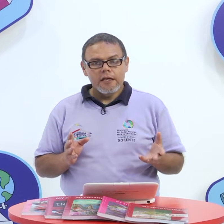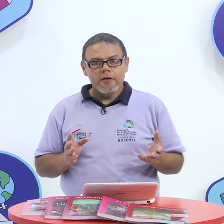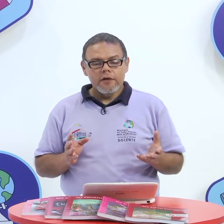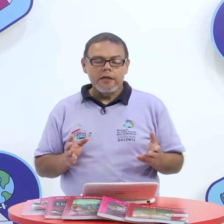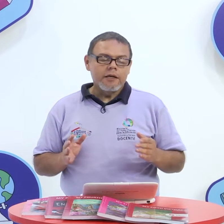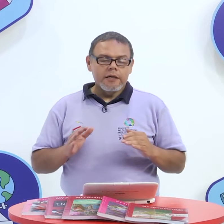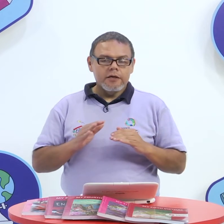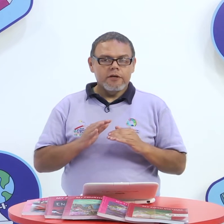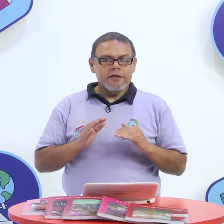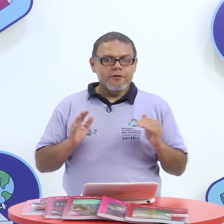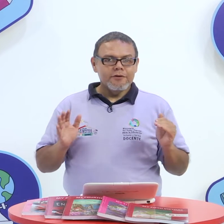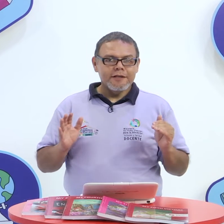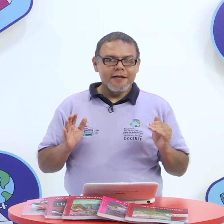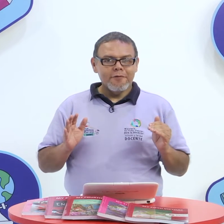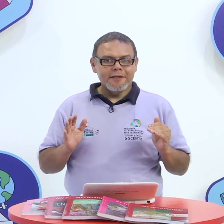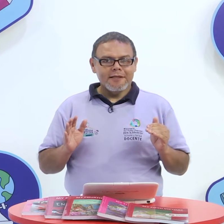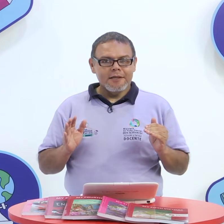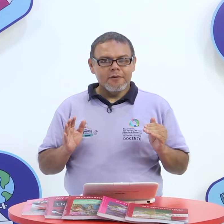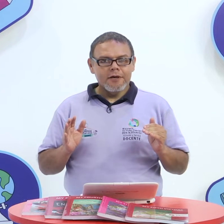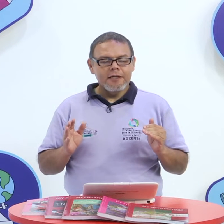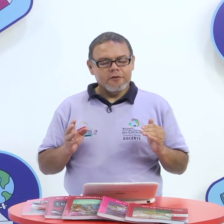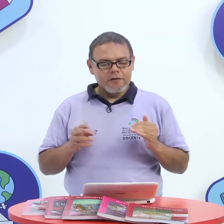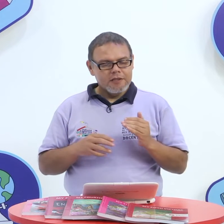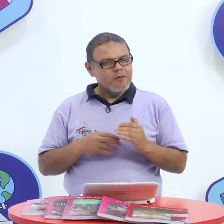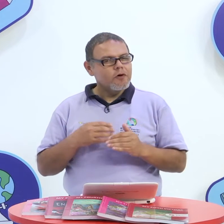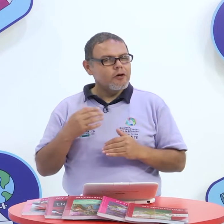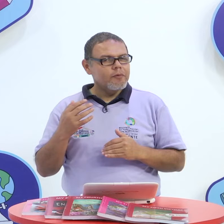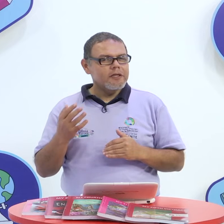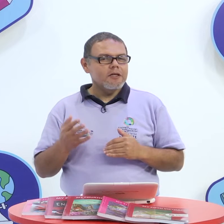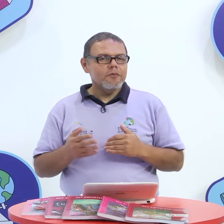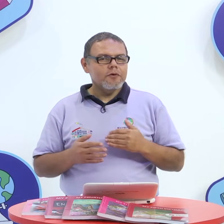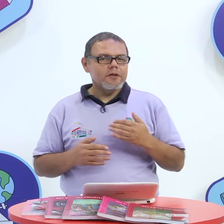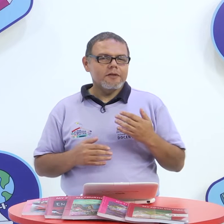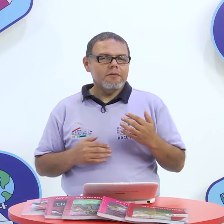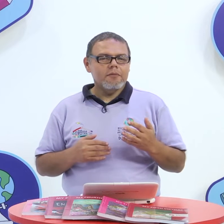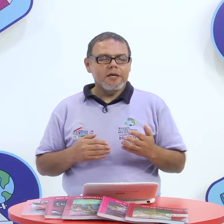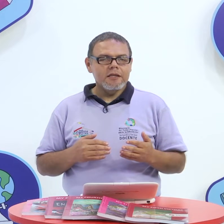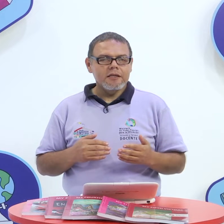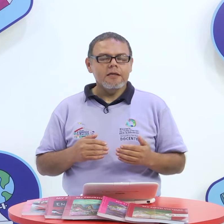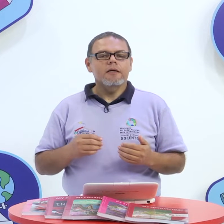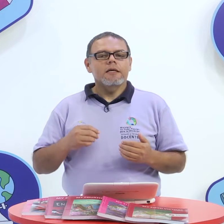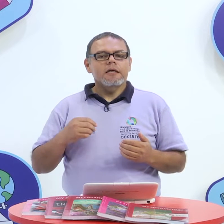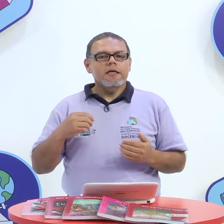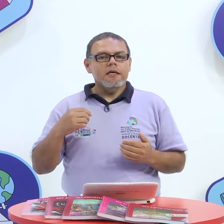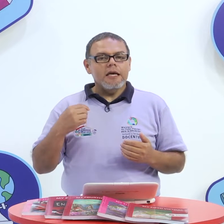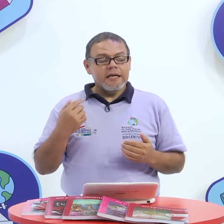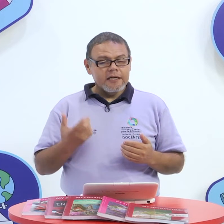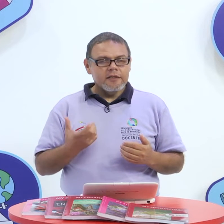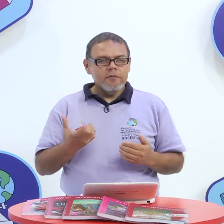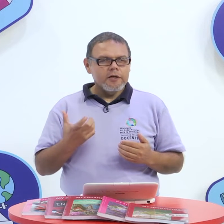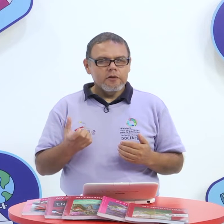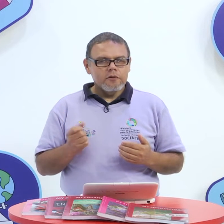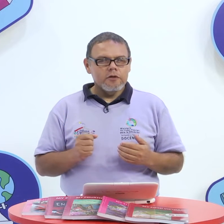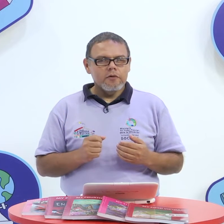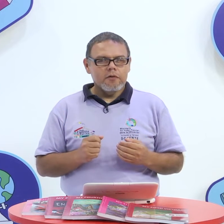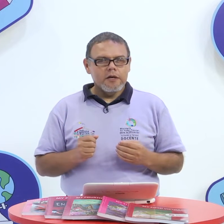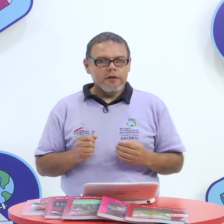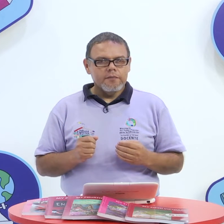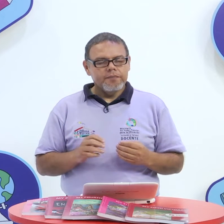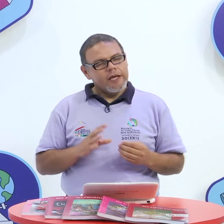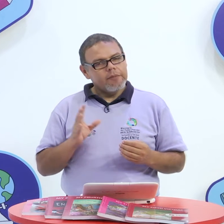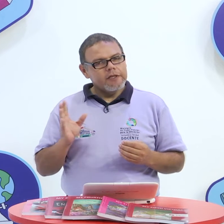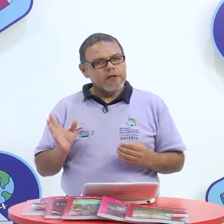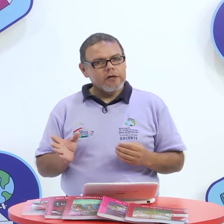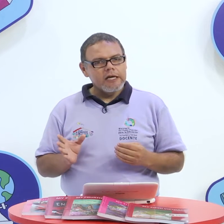que es esta lengua. Recuerden que no es nuestra lengua nativa, ¿ok? Entonces tenemos que irlo aprendiendo progresivamente y enriqueciendo más que todo nuestro